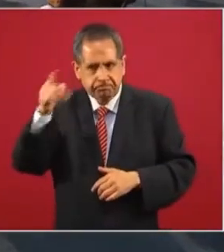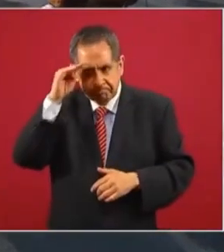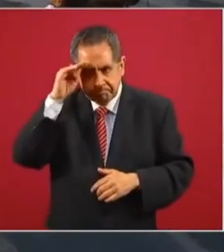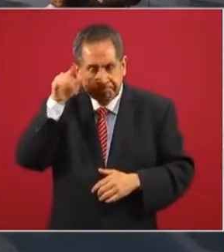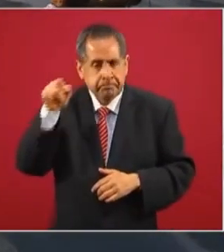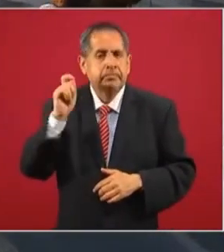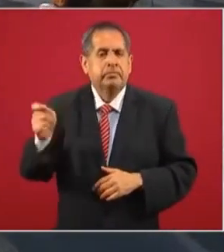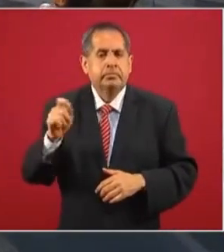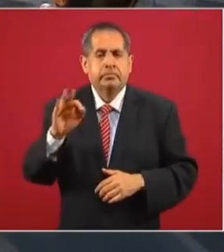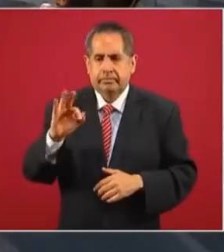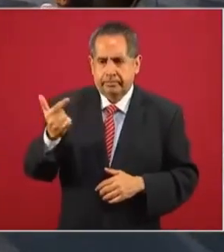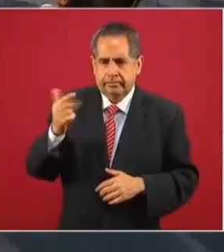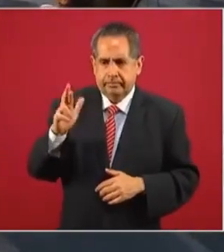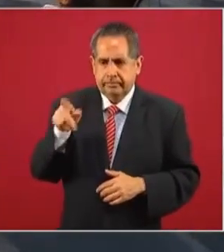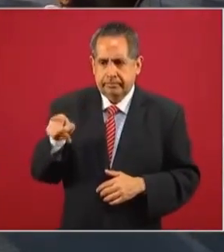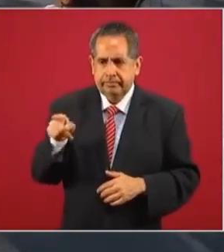pero que